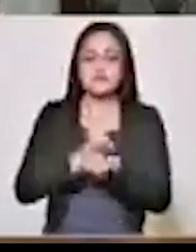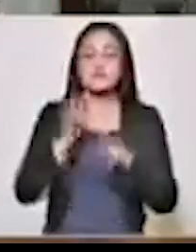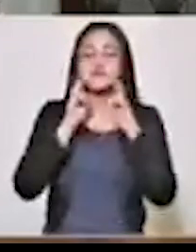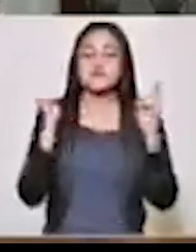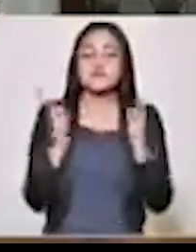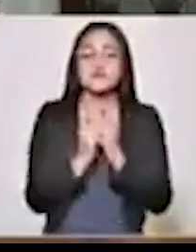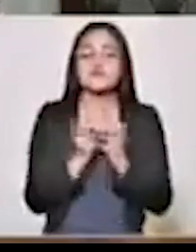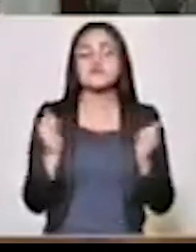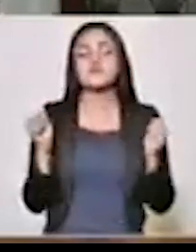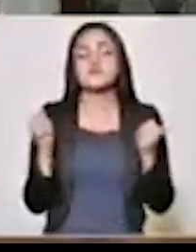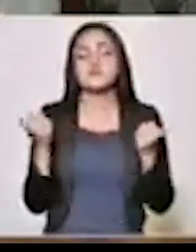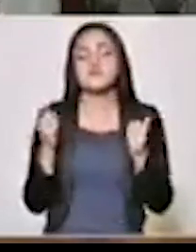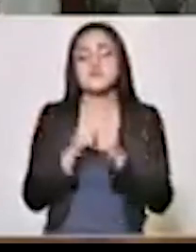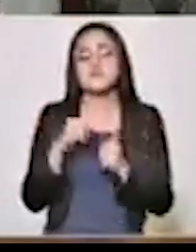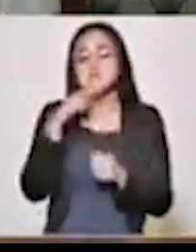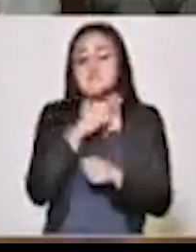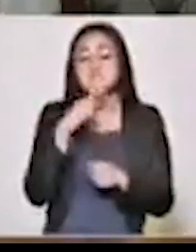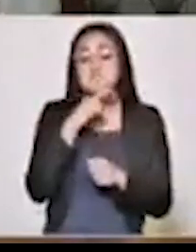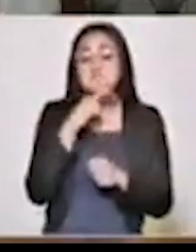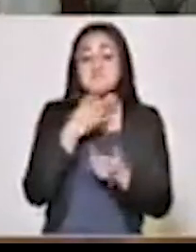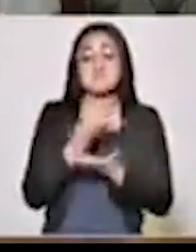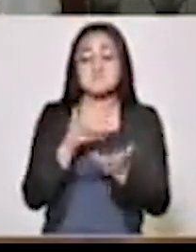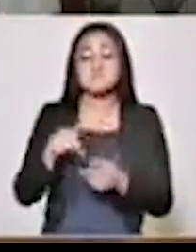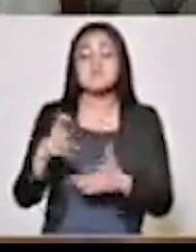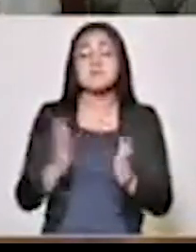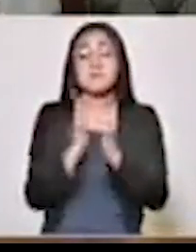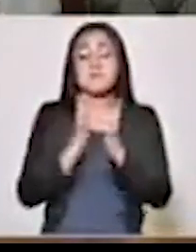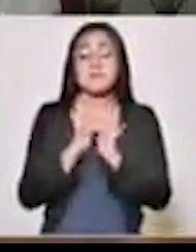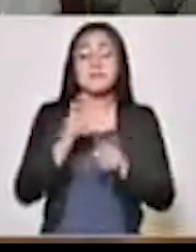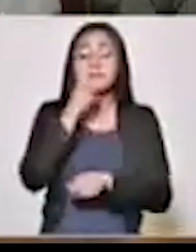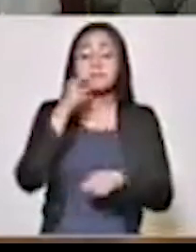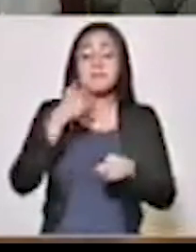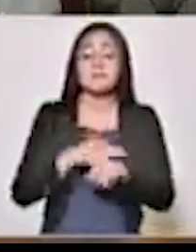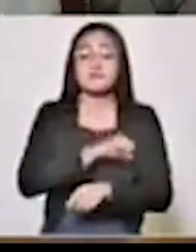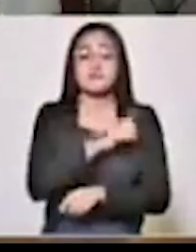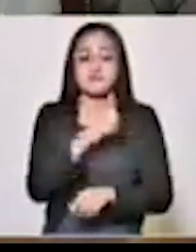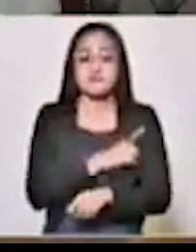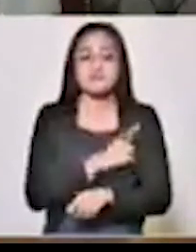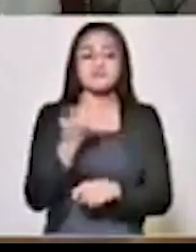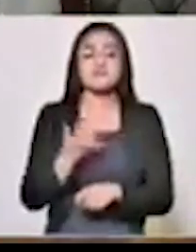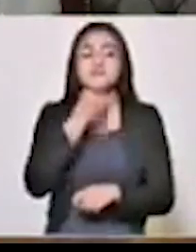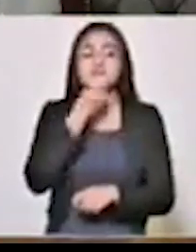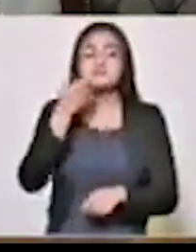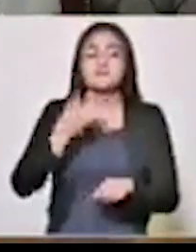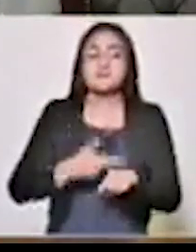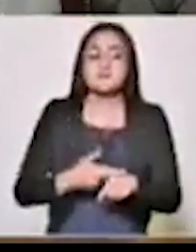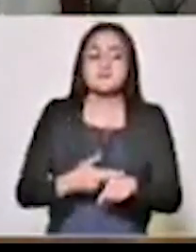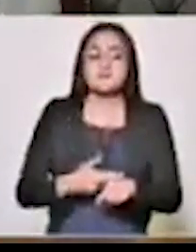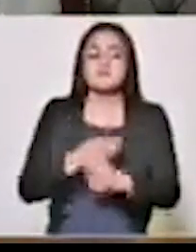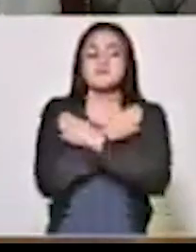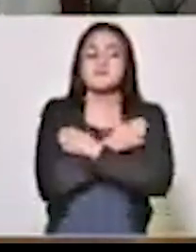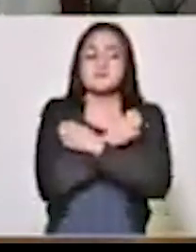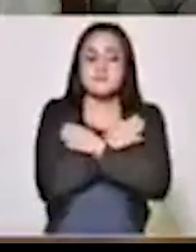Nos reunimos de manera interinstitucional, hubo participación de la Secretaría de Salud, la Secretaría